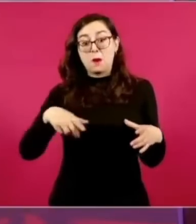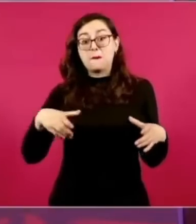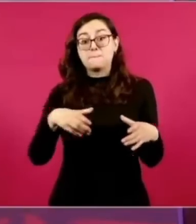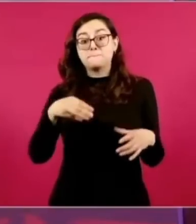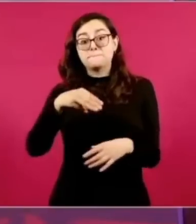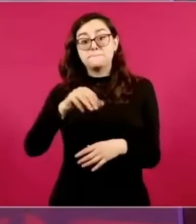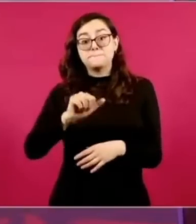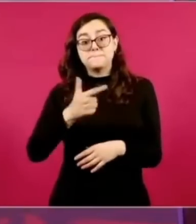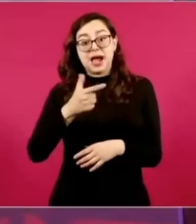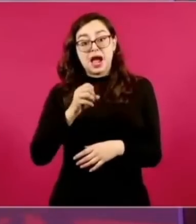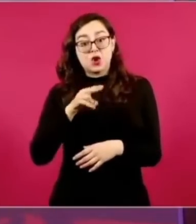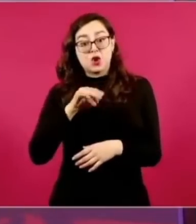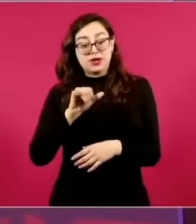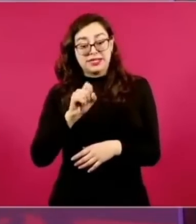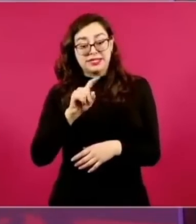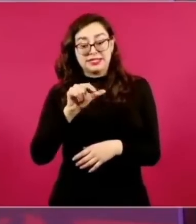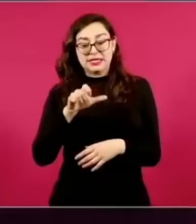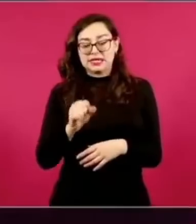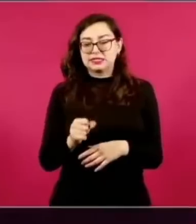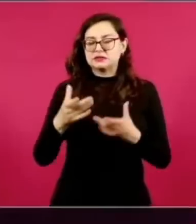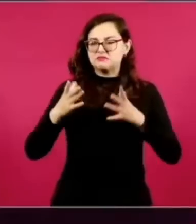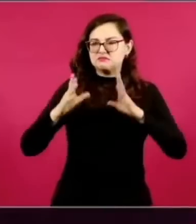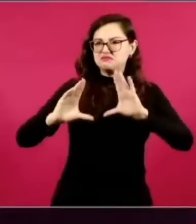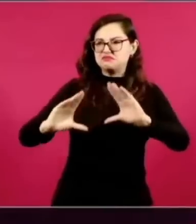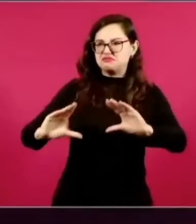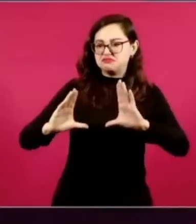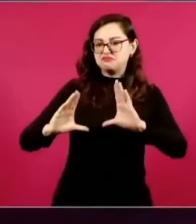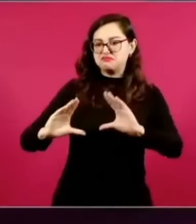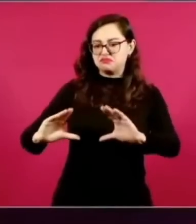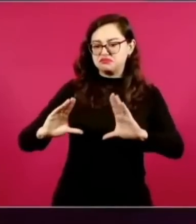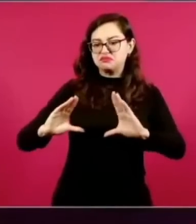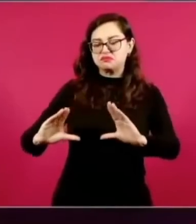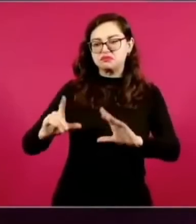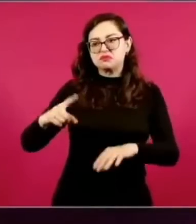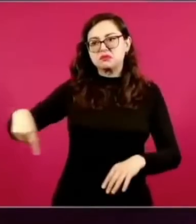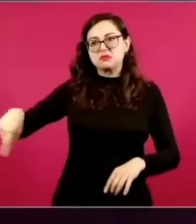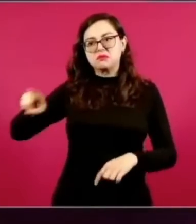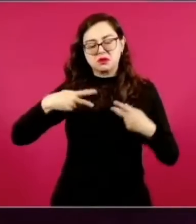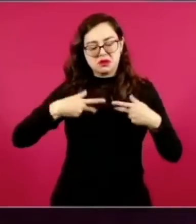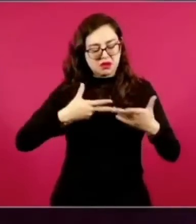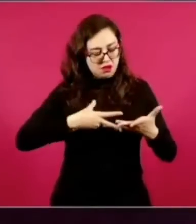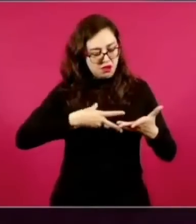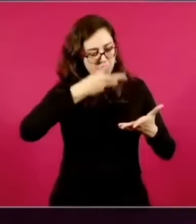para la transformación ha formado.